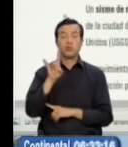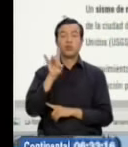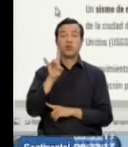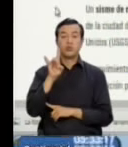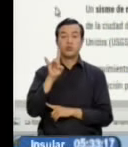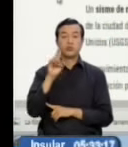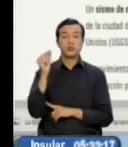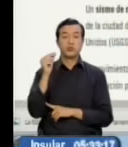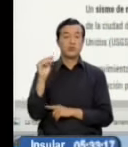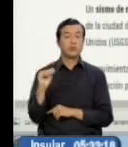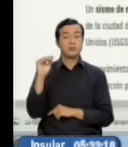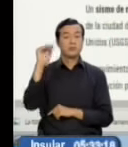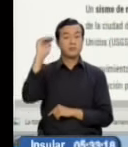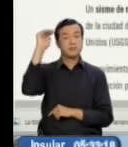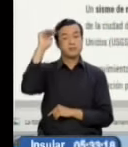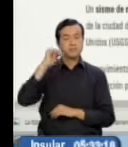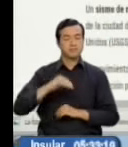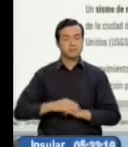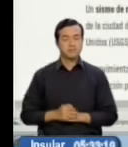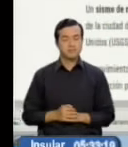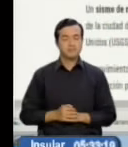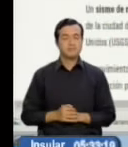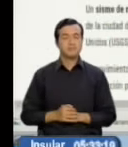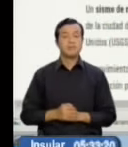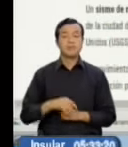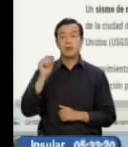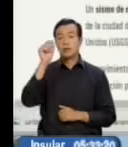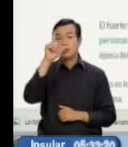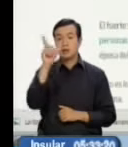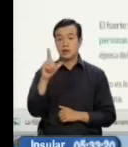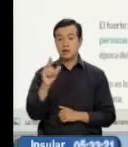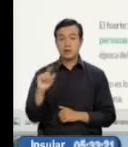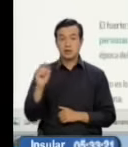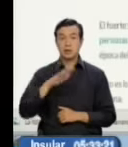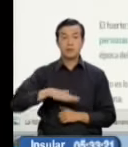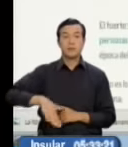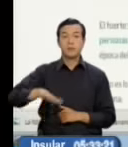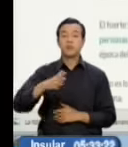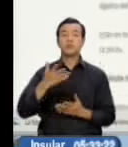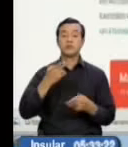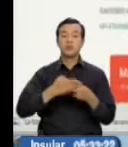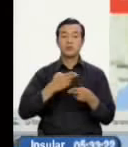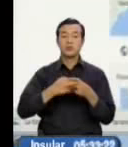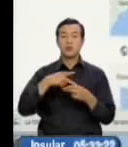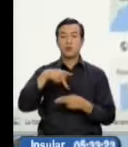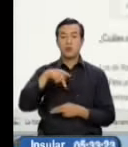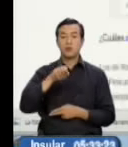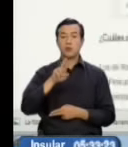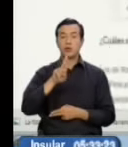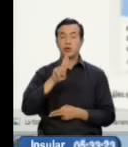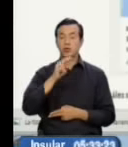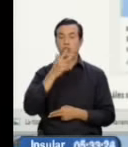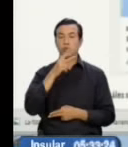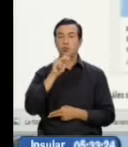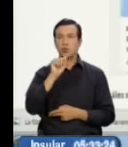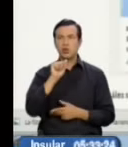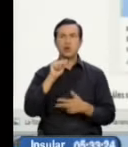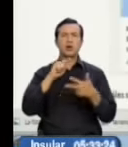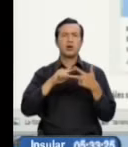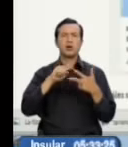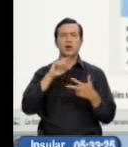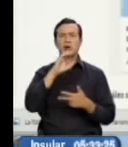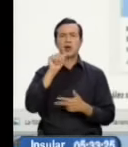6.8 en la escala de Richter, que bueno, en el caso de Italia ha afectado principalmente a las localidades de Perugia, Acumoli, Pescara, Norcia